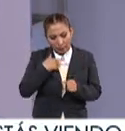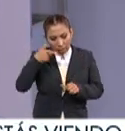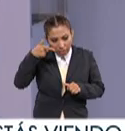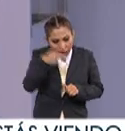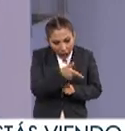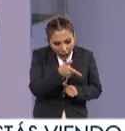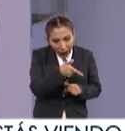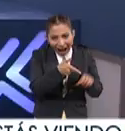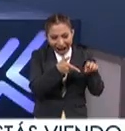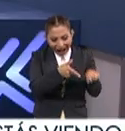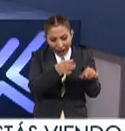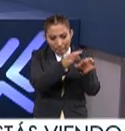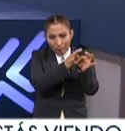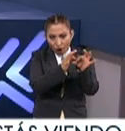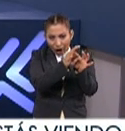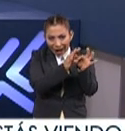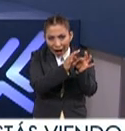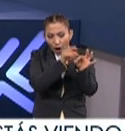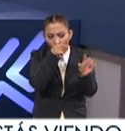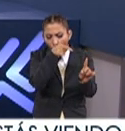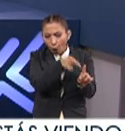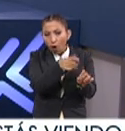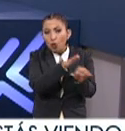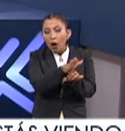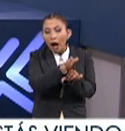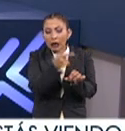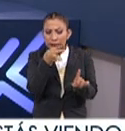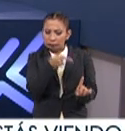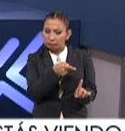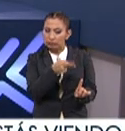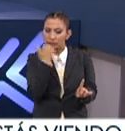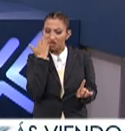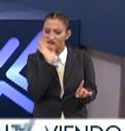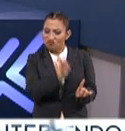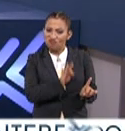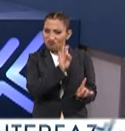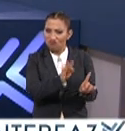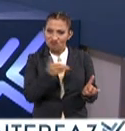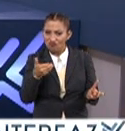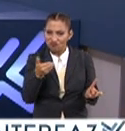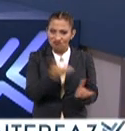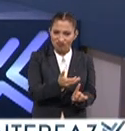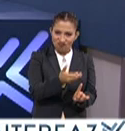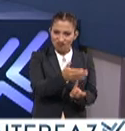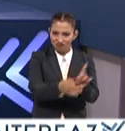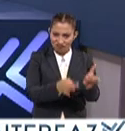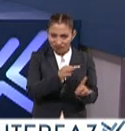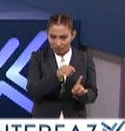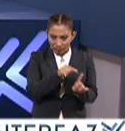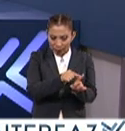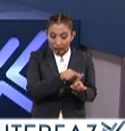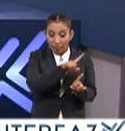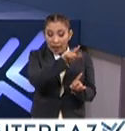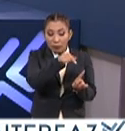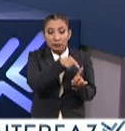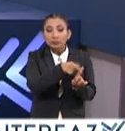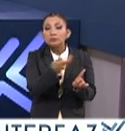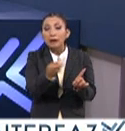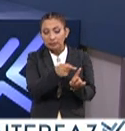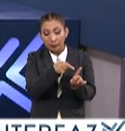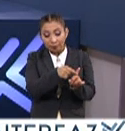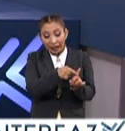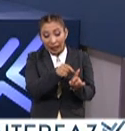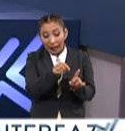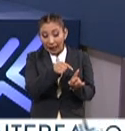descubrir la molécula o el blanco al que uno dirige el tratamiento. Después hay que ver si